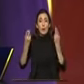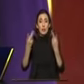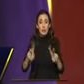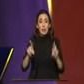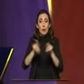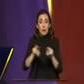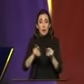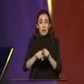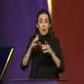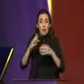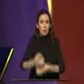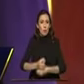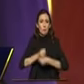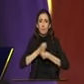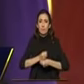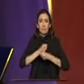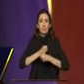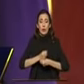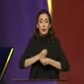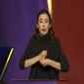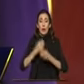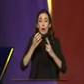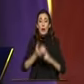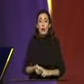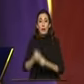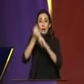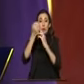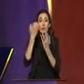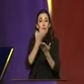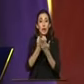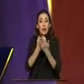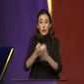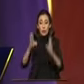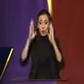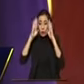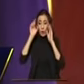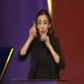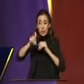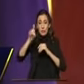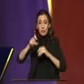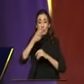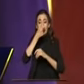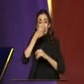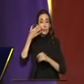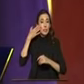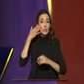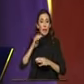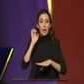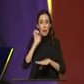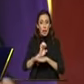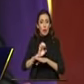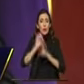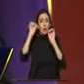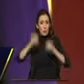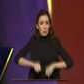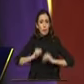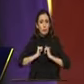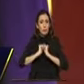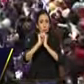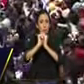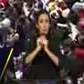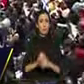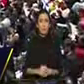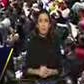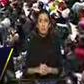tiempo asegurar la generación de recursos económicos que demanda el país. No se oponen, podemos hacerlo en conjunto.